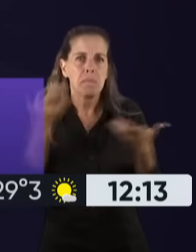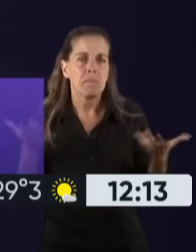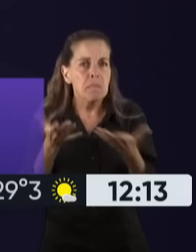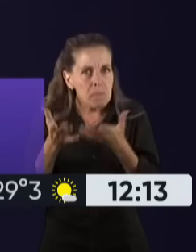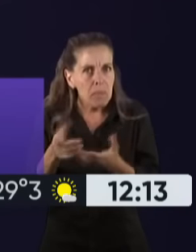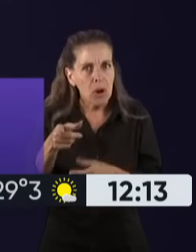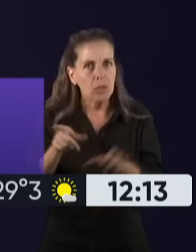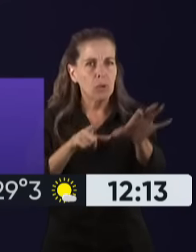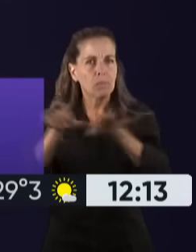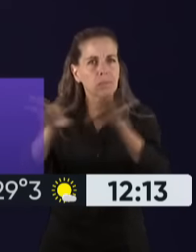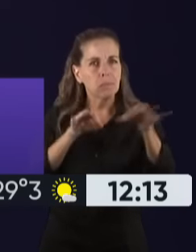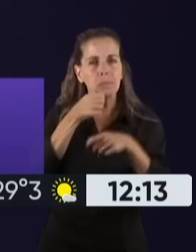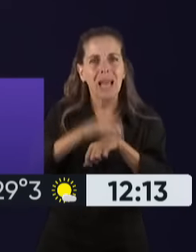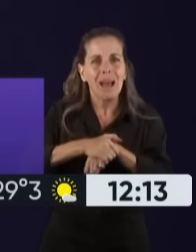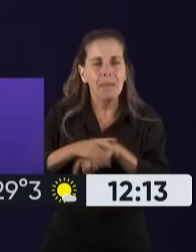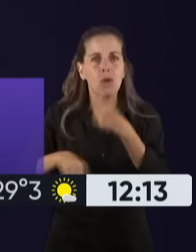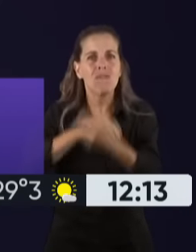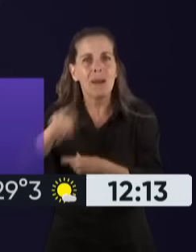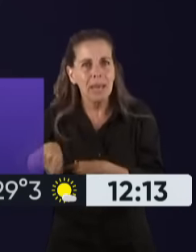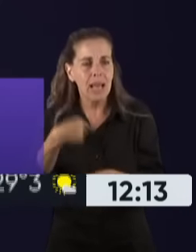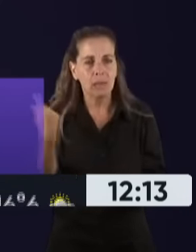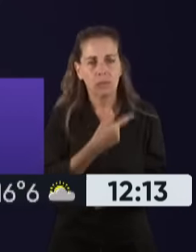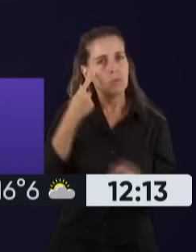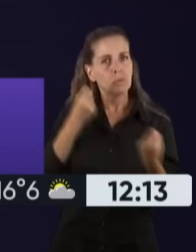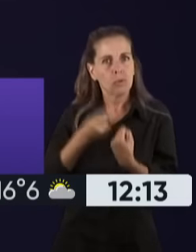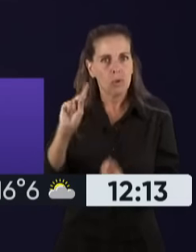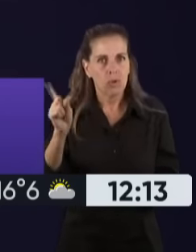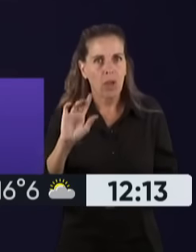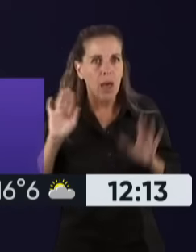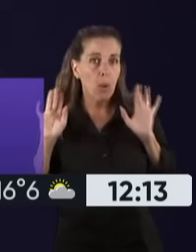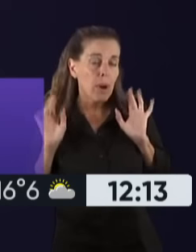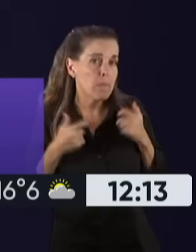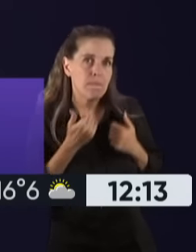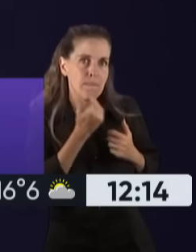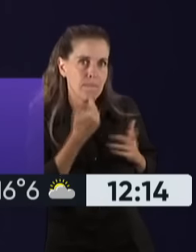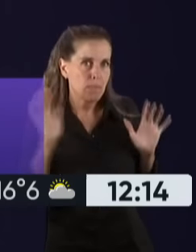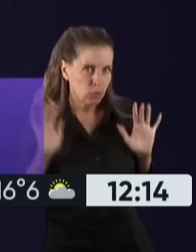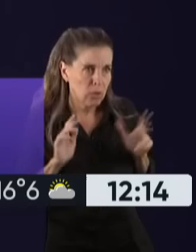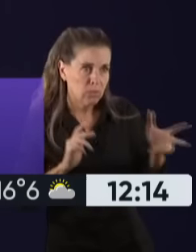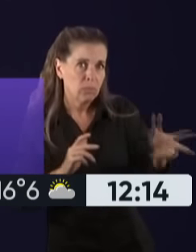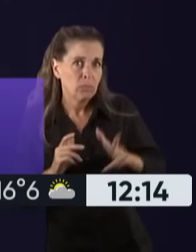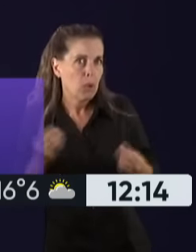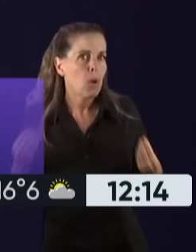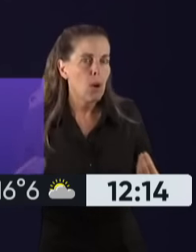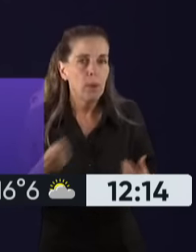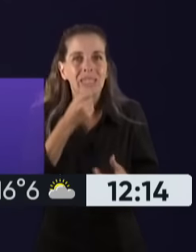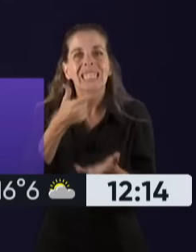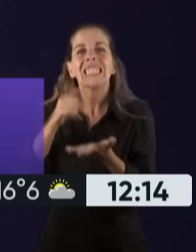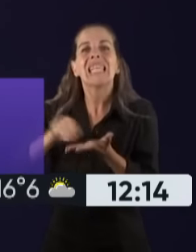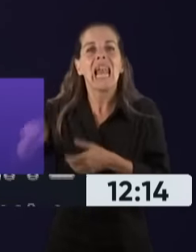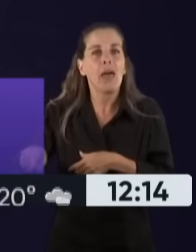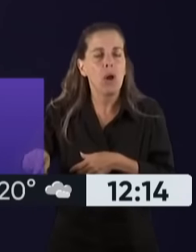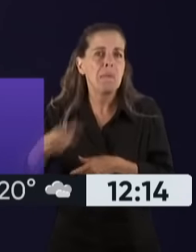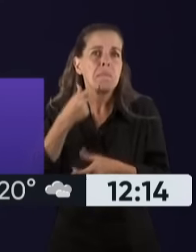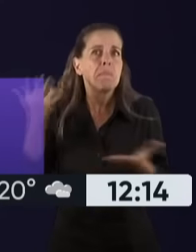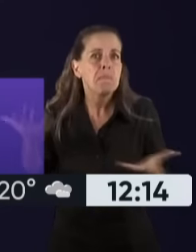prácticas de la vieja política no estamos de acuerdo no no no sé cuáles son efectivamente las explicaciones de este